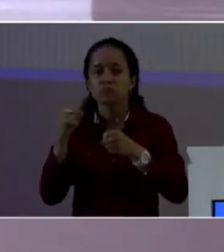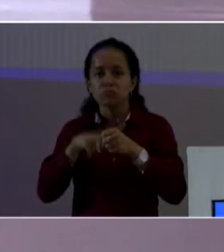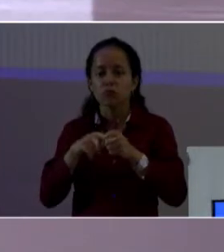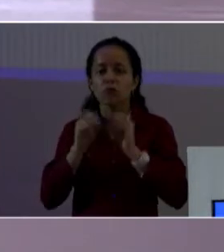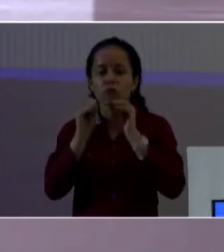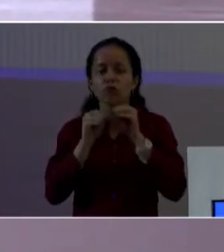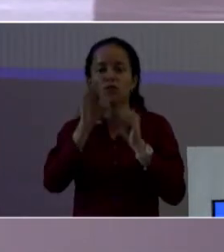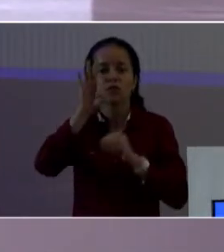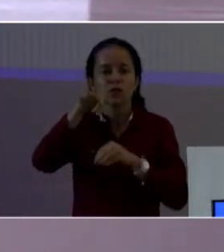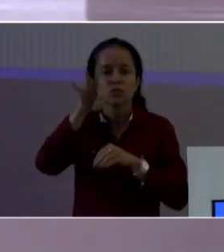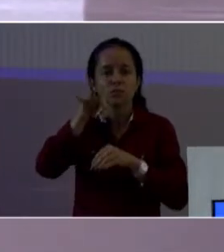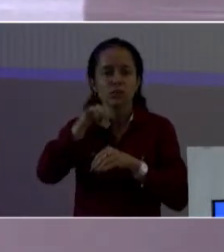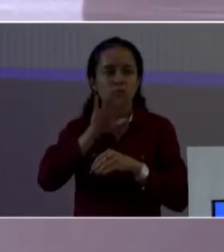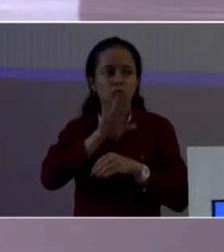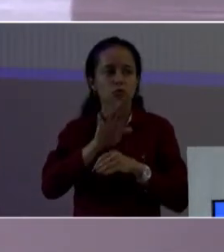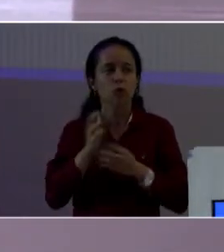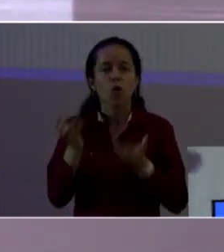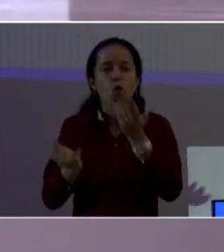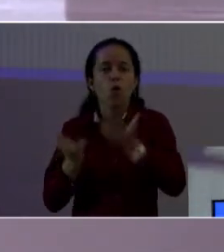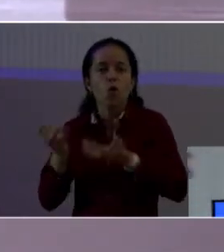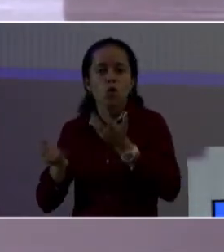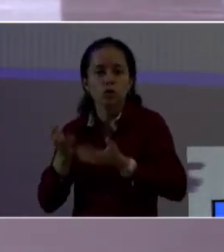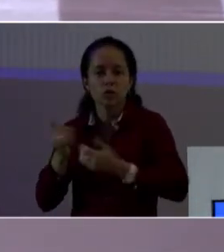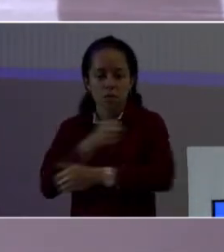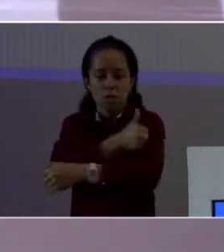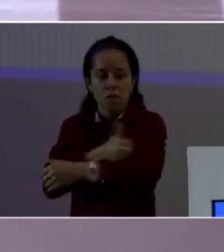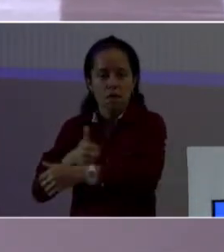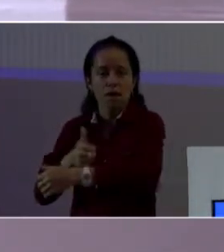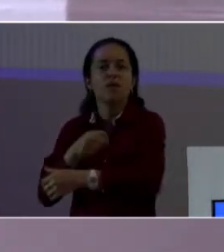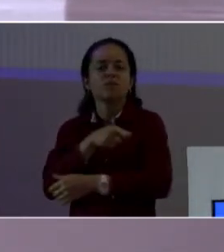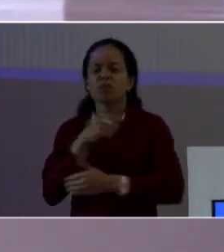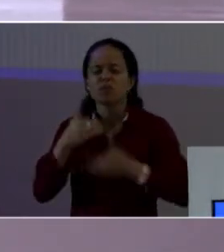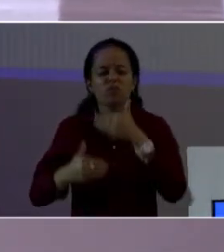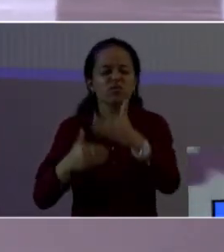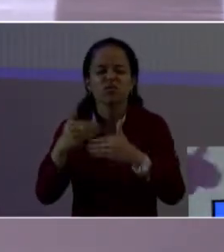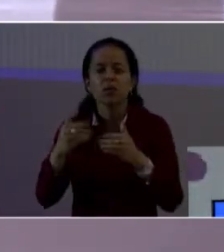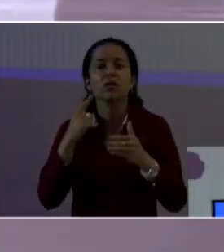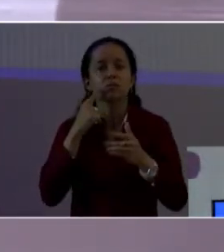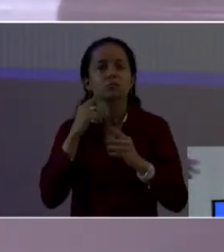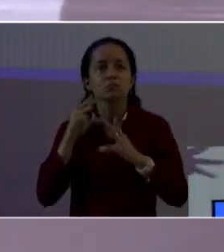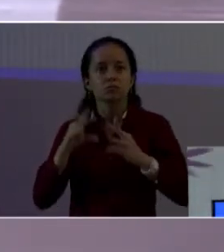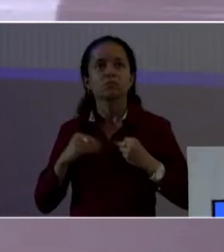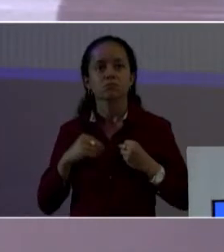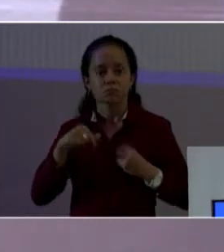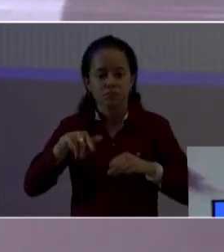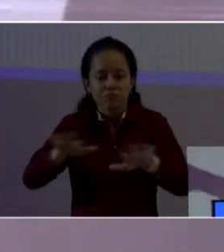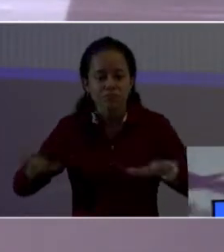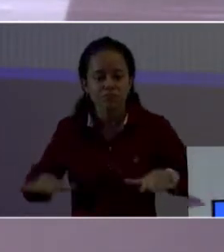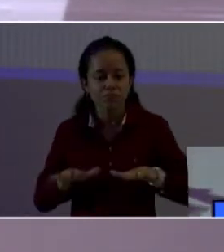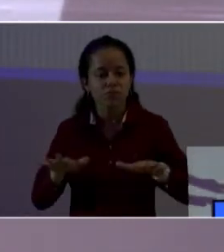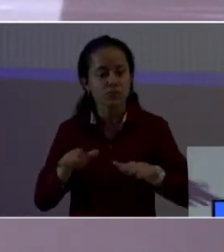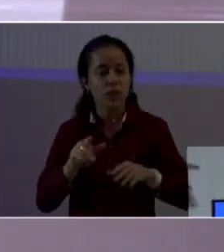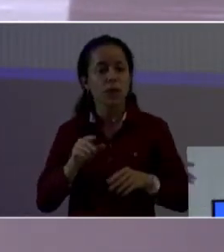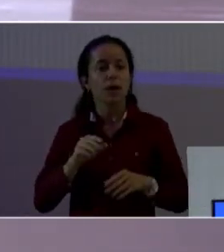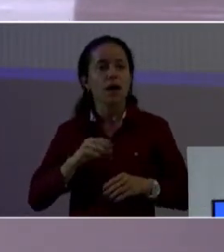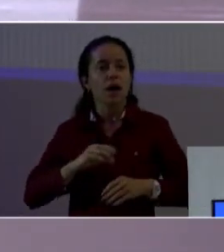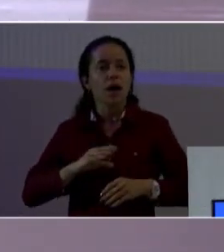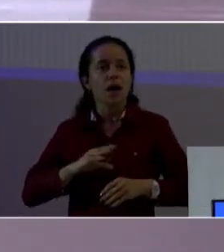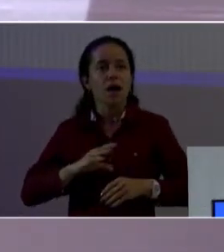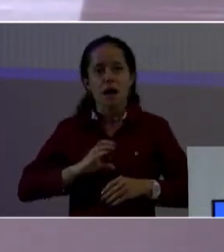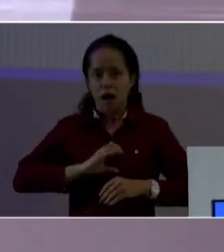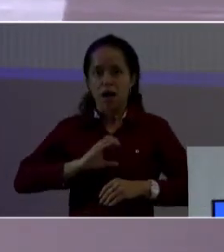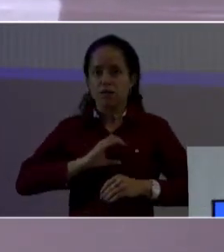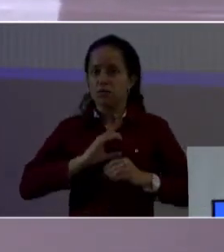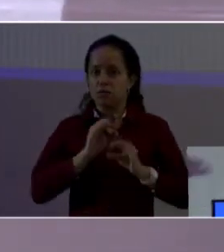durante 3 meses en cocina y bar. Un proceso adaptado al territorio y un proceso con unas características muy importantes, que